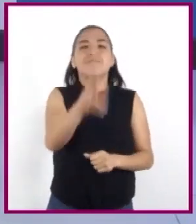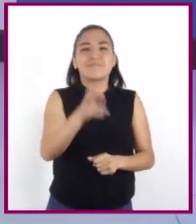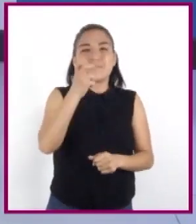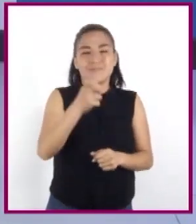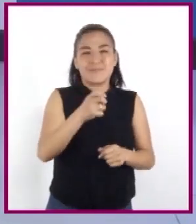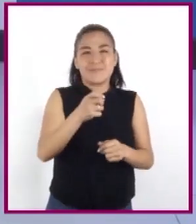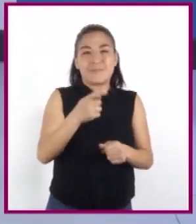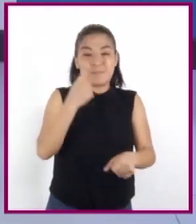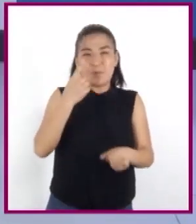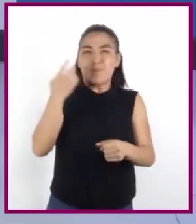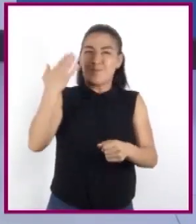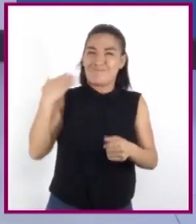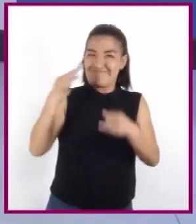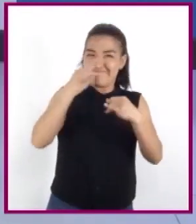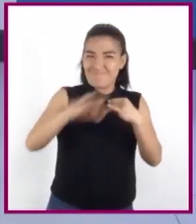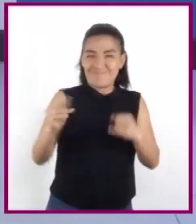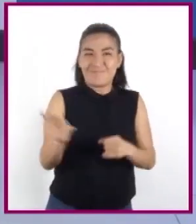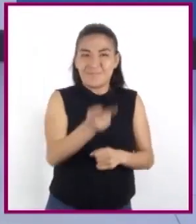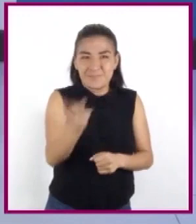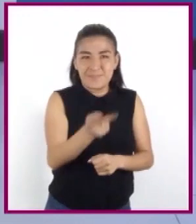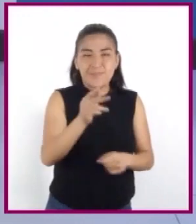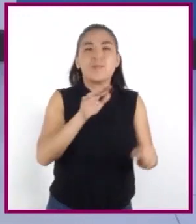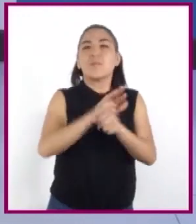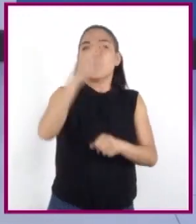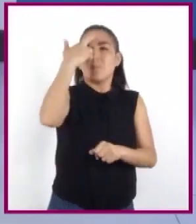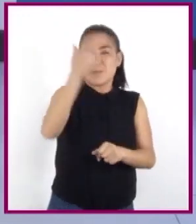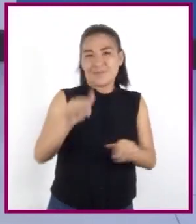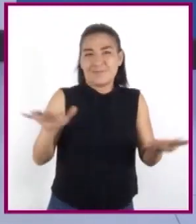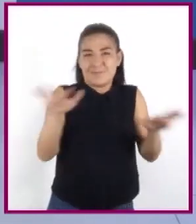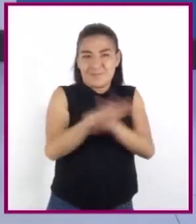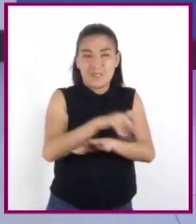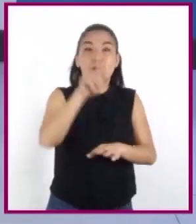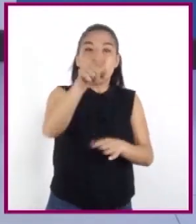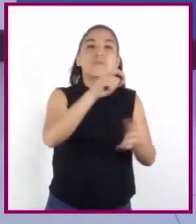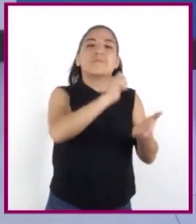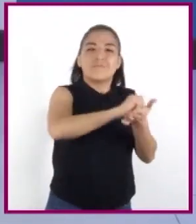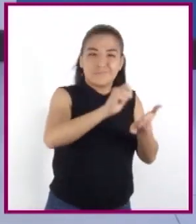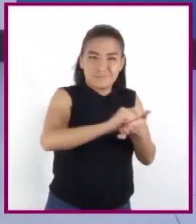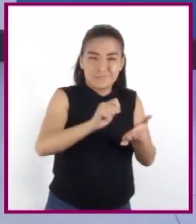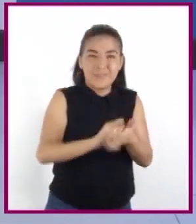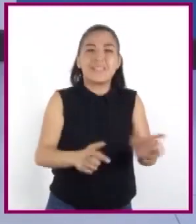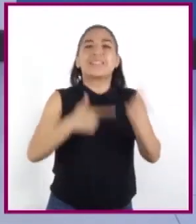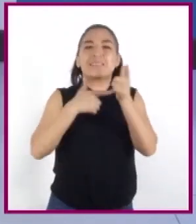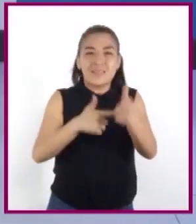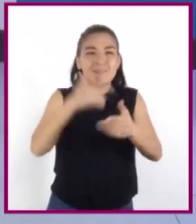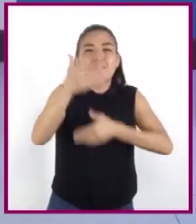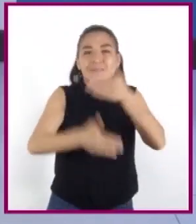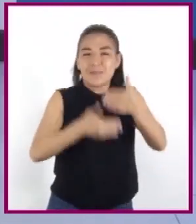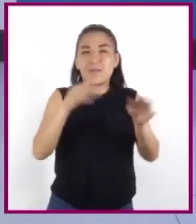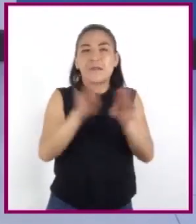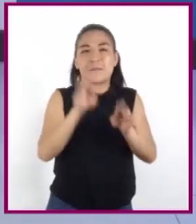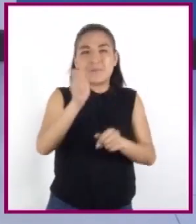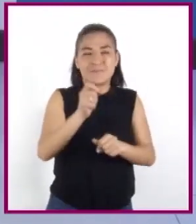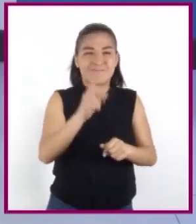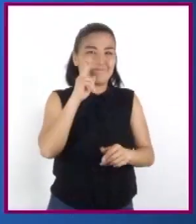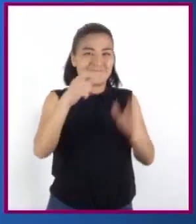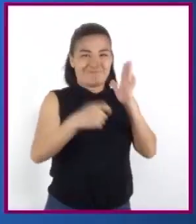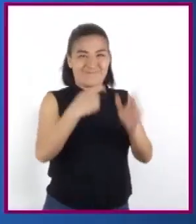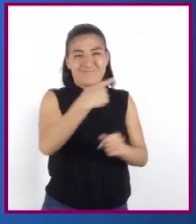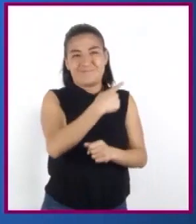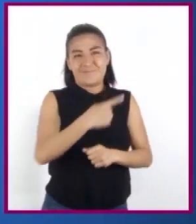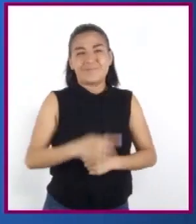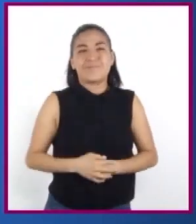la última pregunta, encontrando la razón de cambio. Tomen nota, seguiremos el procedimiento del audiovisual.